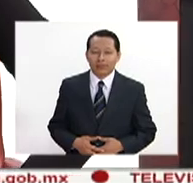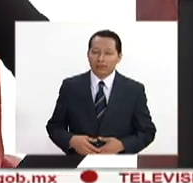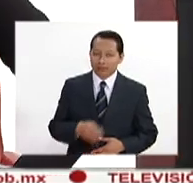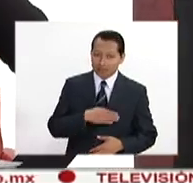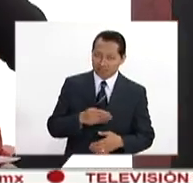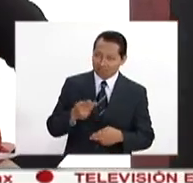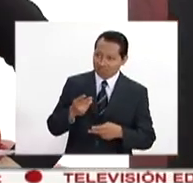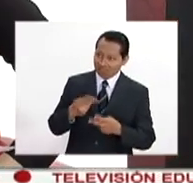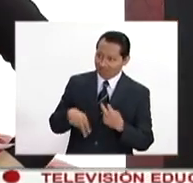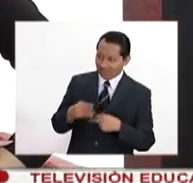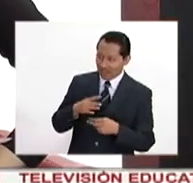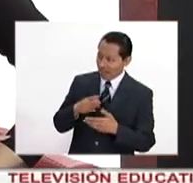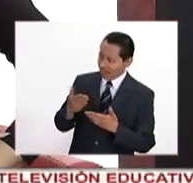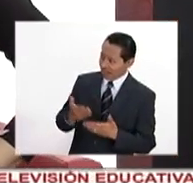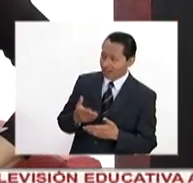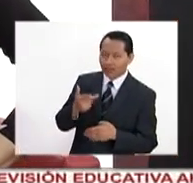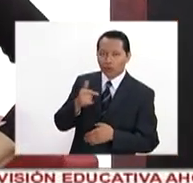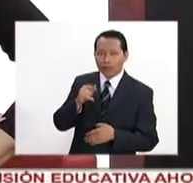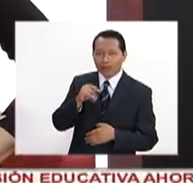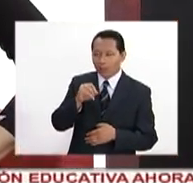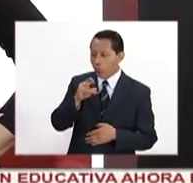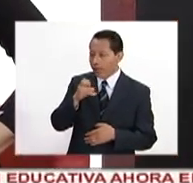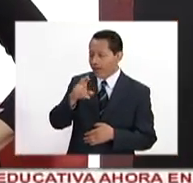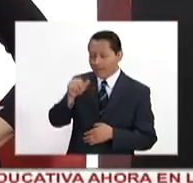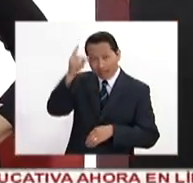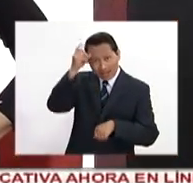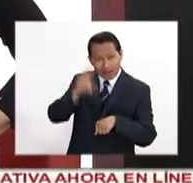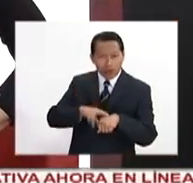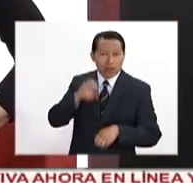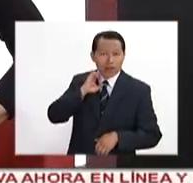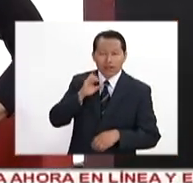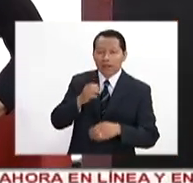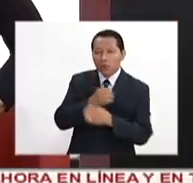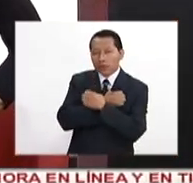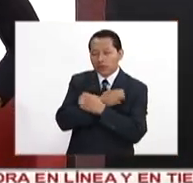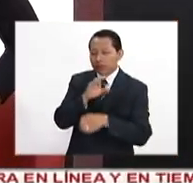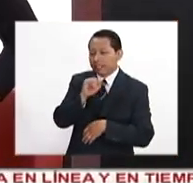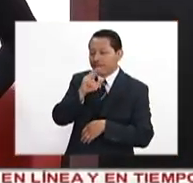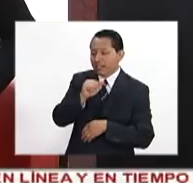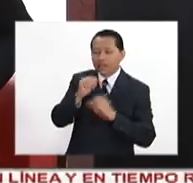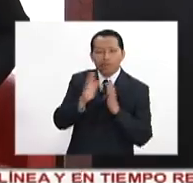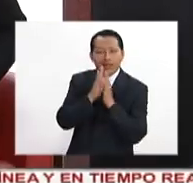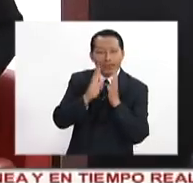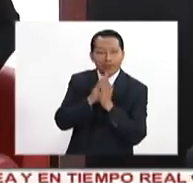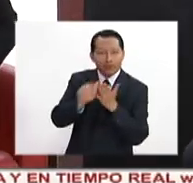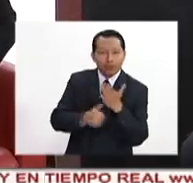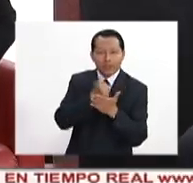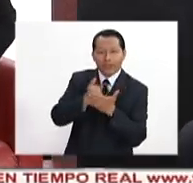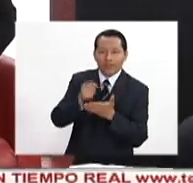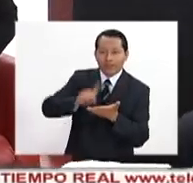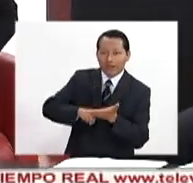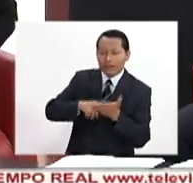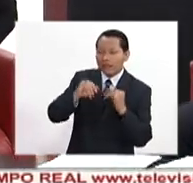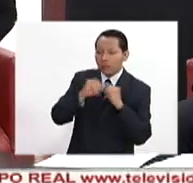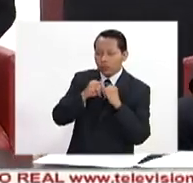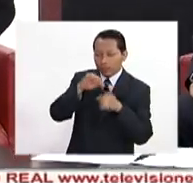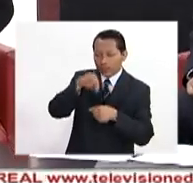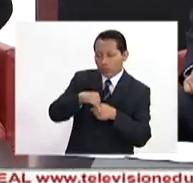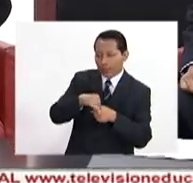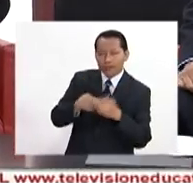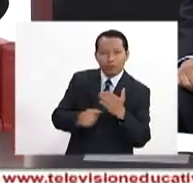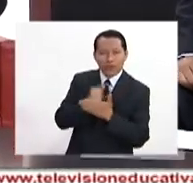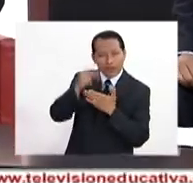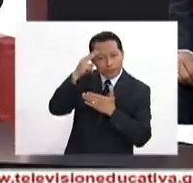Bueno, nos acompaña aquí en el estudio Gustavo Uribe, él es director ejecutivo de Educación Cívica y Participación Ciudadana del Instituto Electoral de la